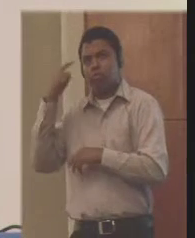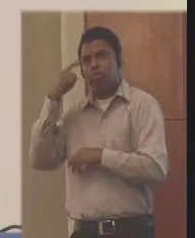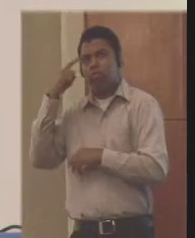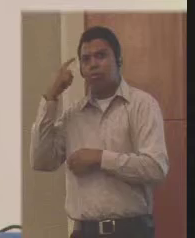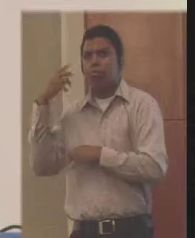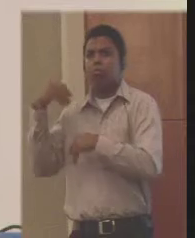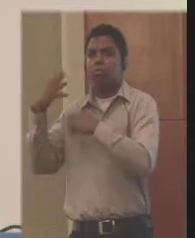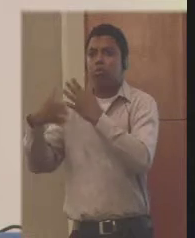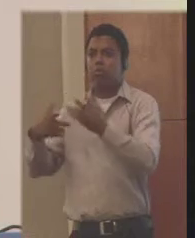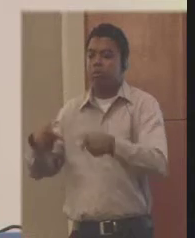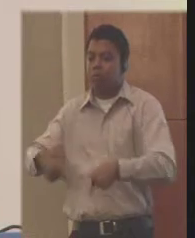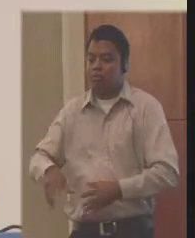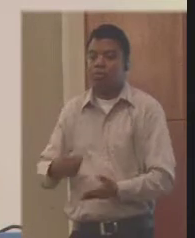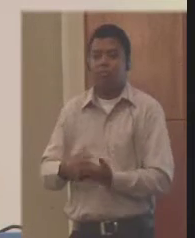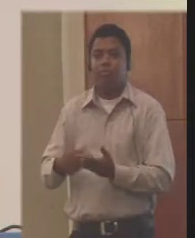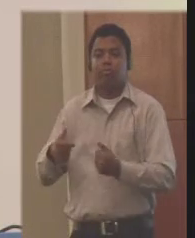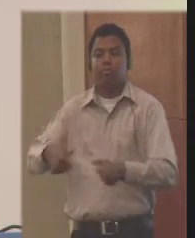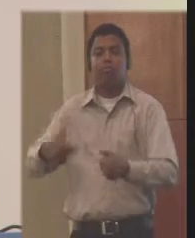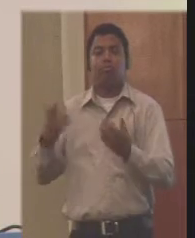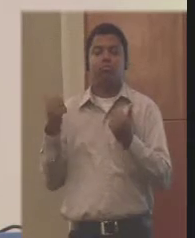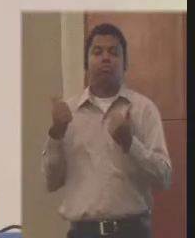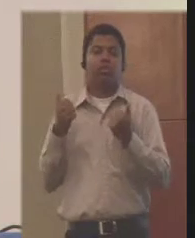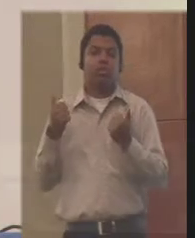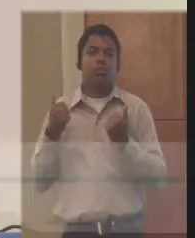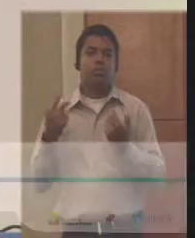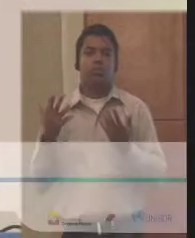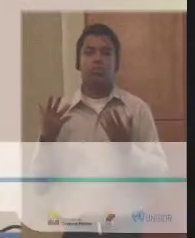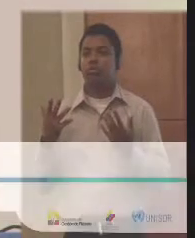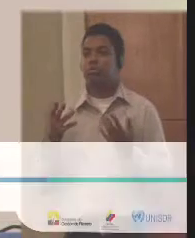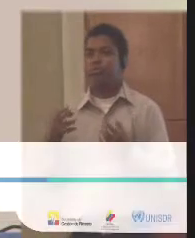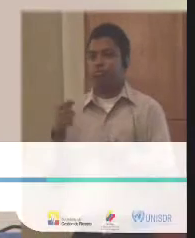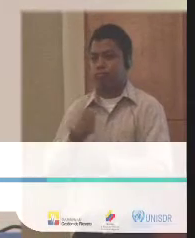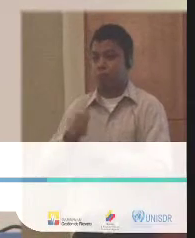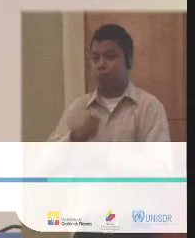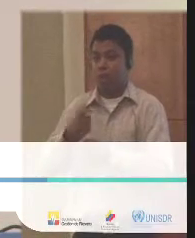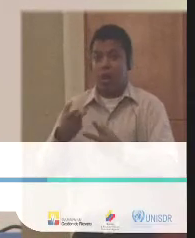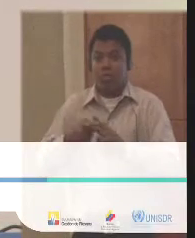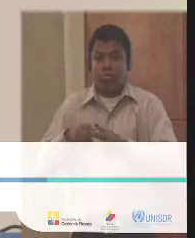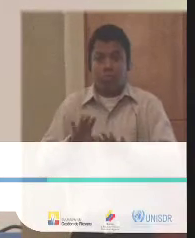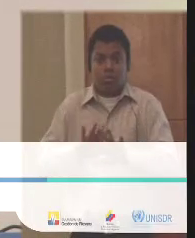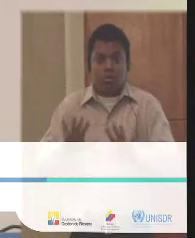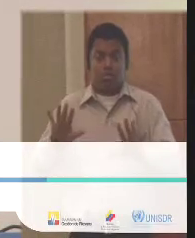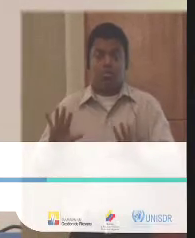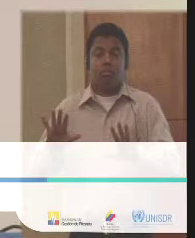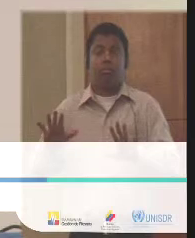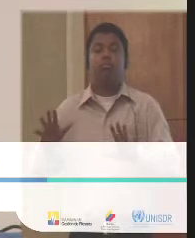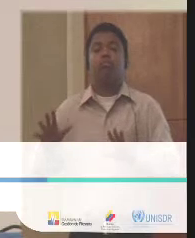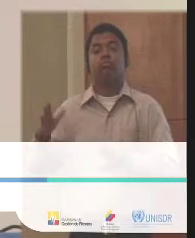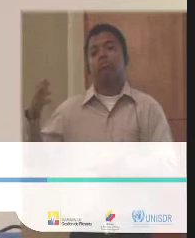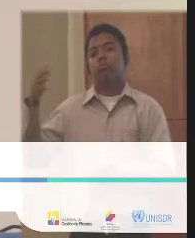el trabajo solo ha iniciado y tiene que ser hecho por